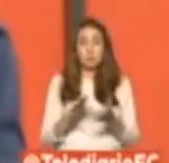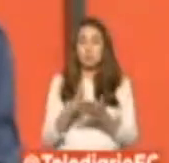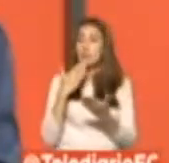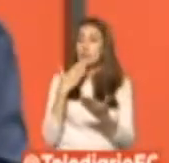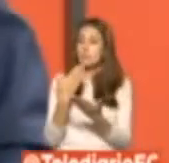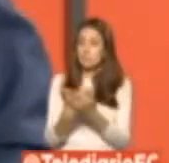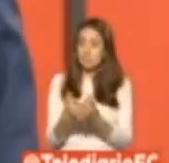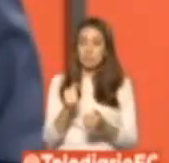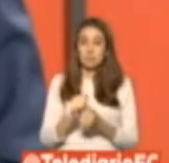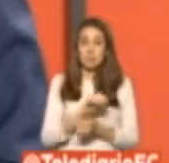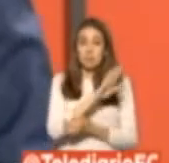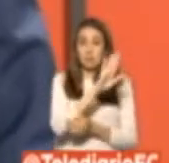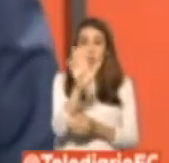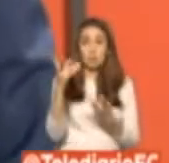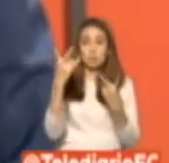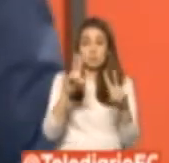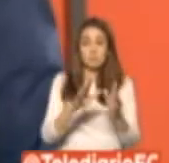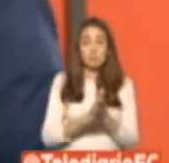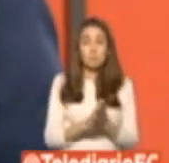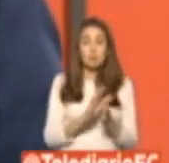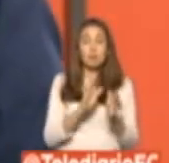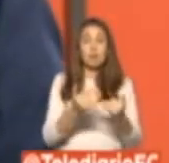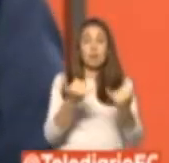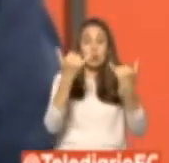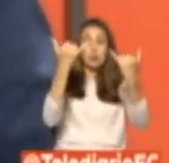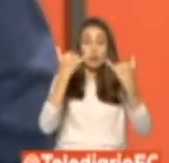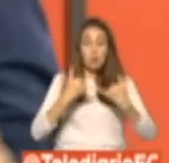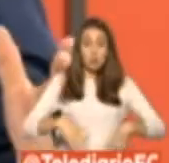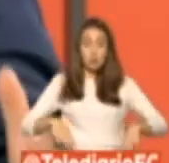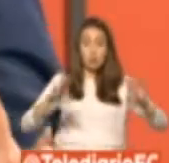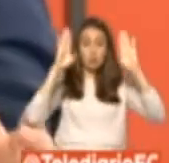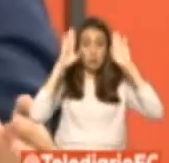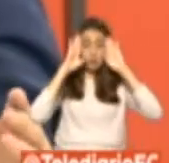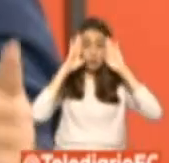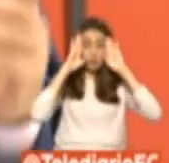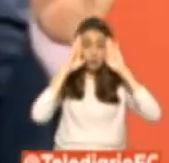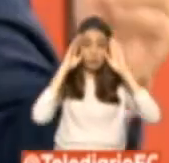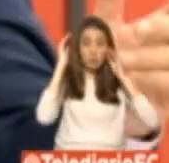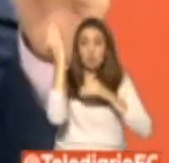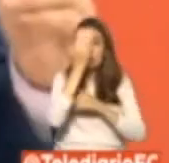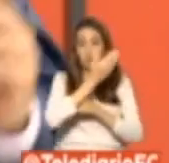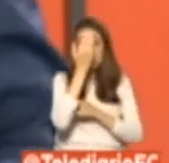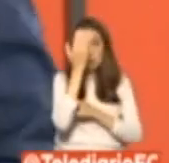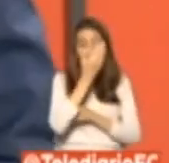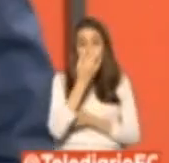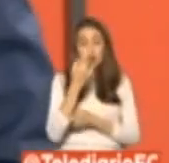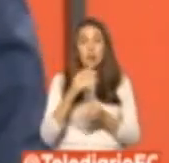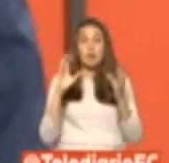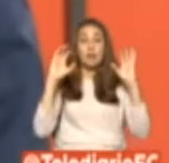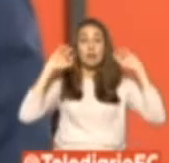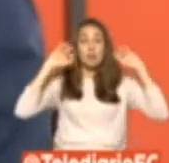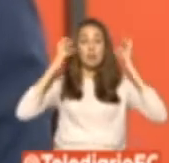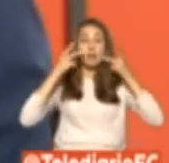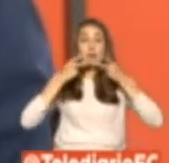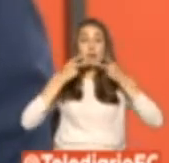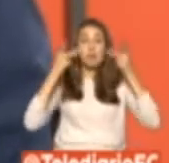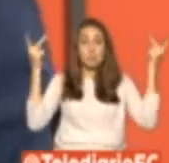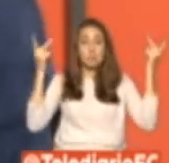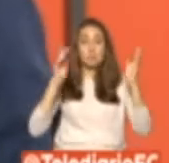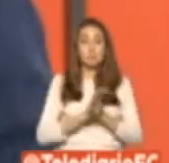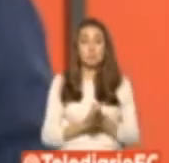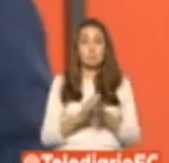Carlos Aguinaldo, gracias a ustedes, amigas y amigos, por seguirnos a través de nuestra pantalla y también a través de los medios públicos de